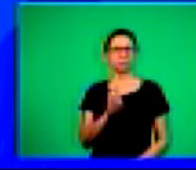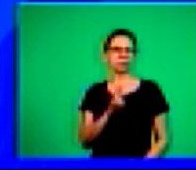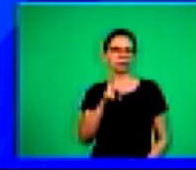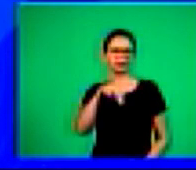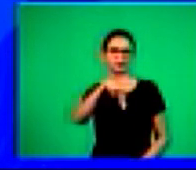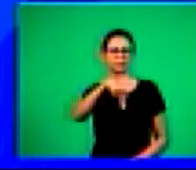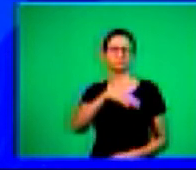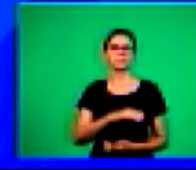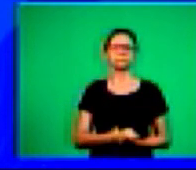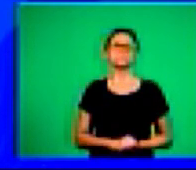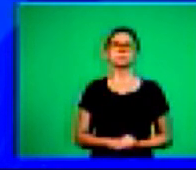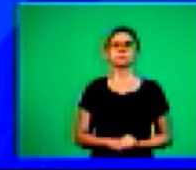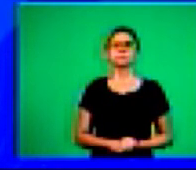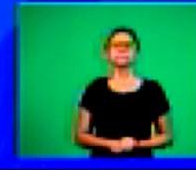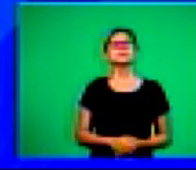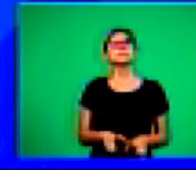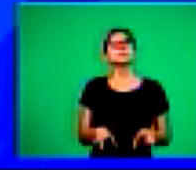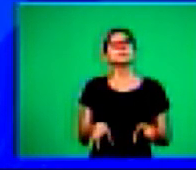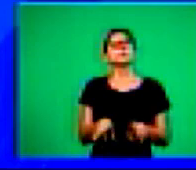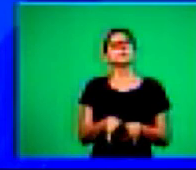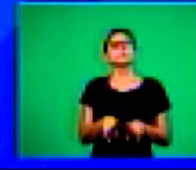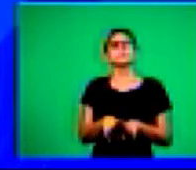y también